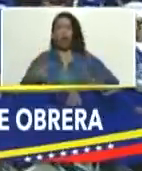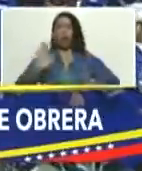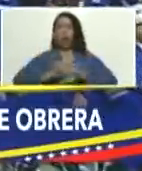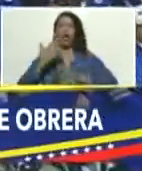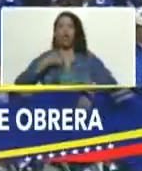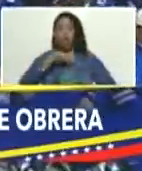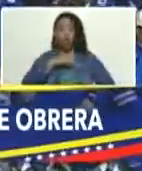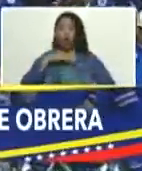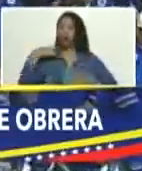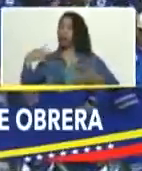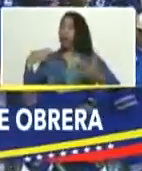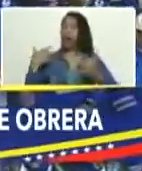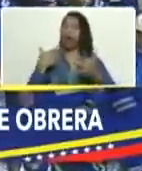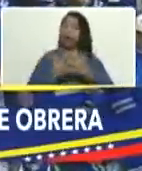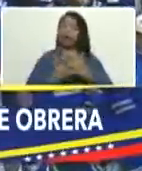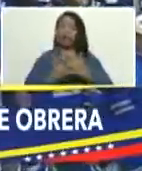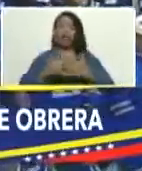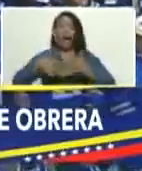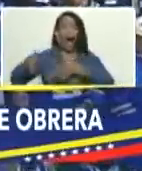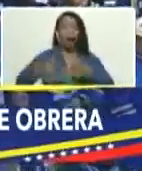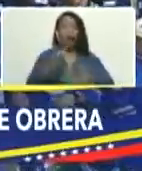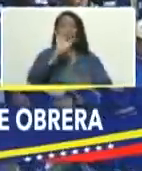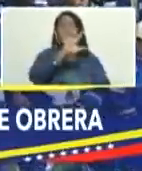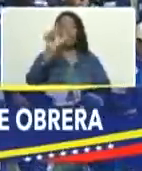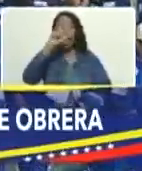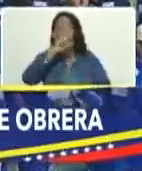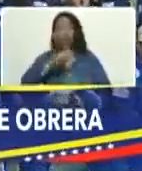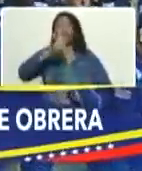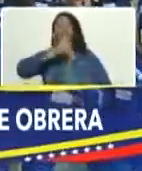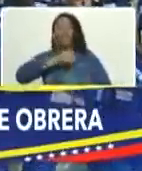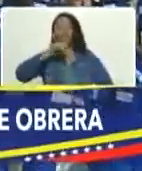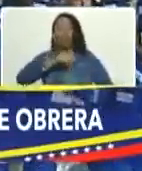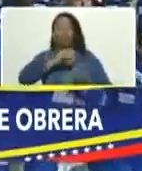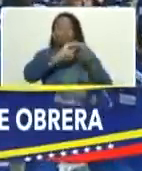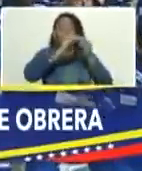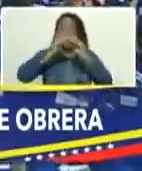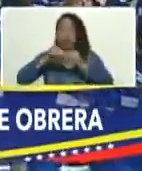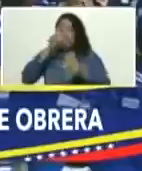hemos transitado ese camino de 33 años de manera